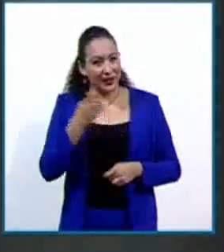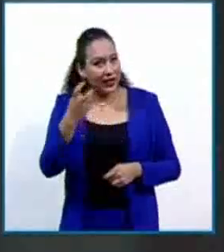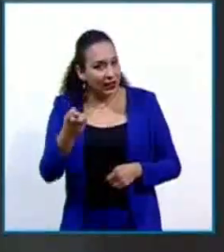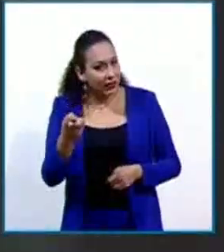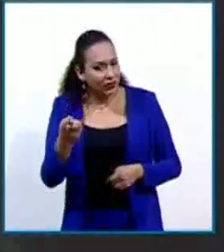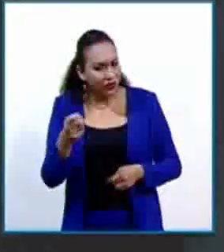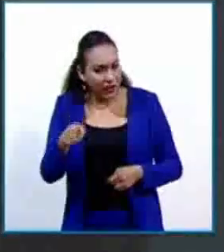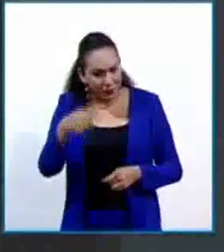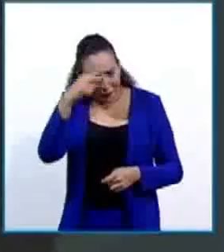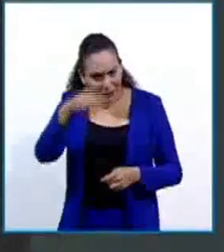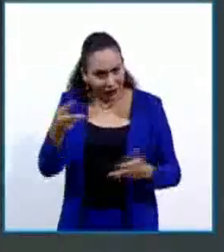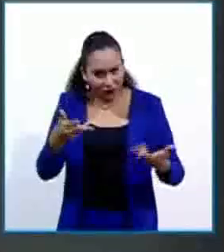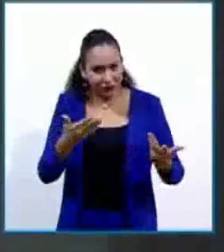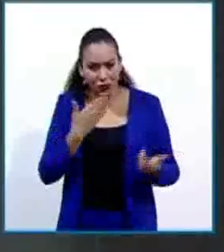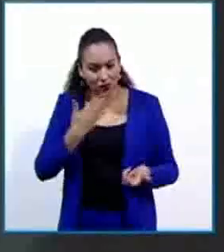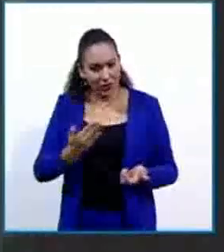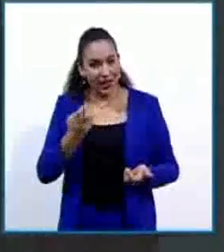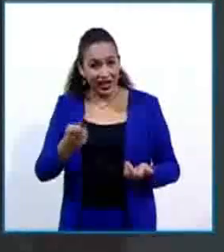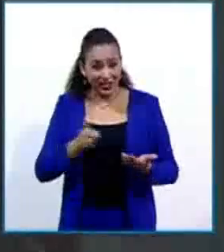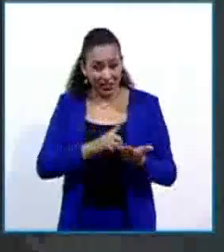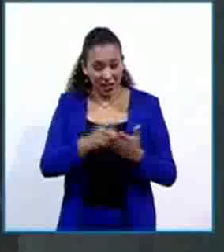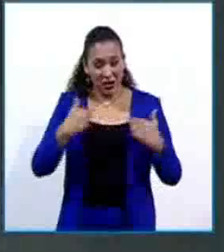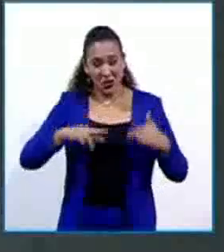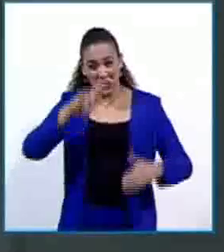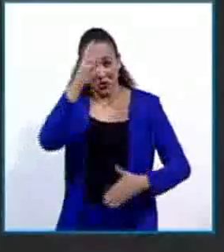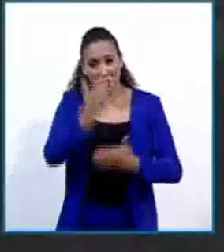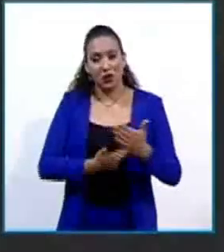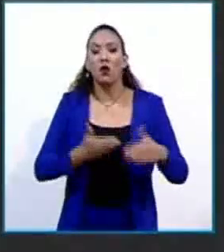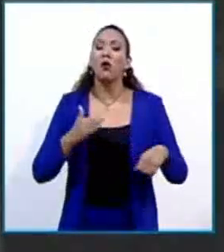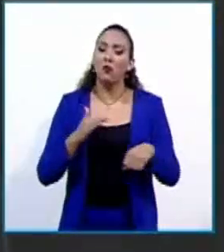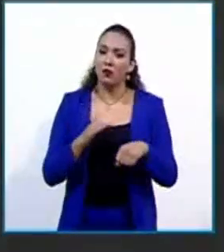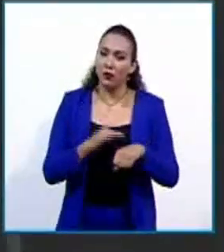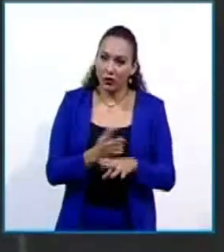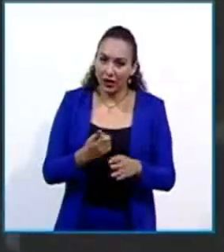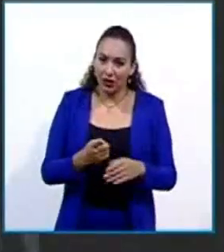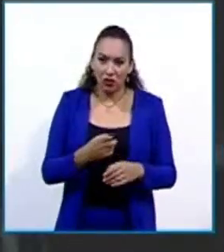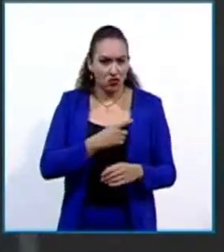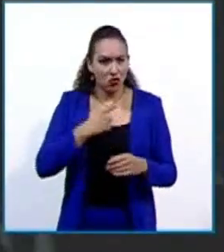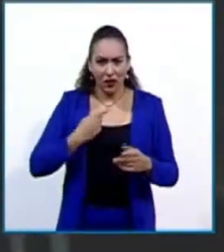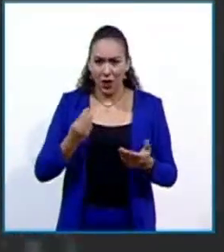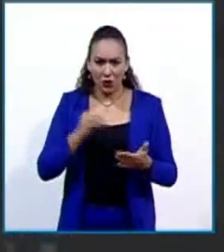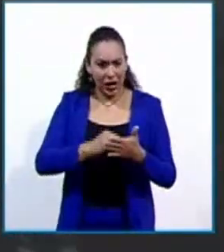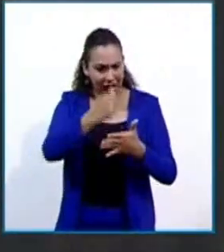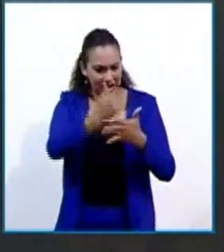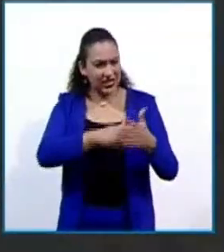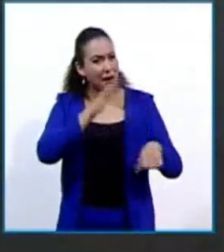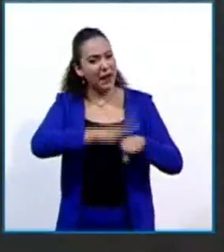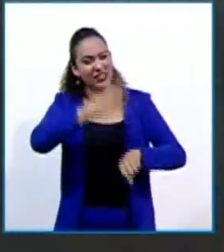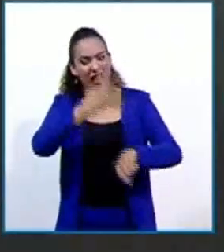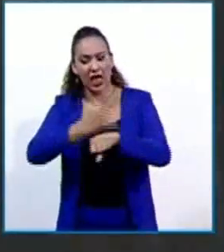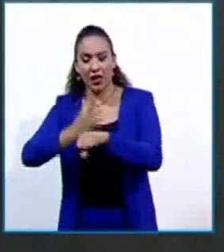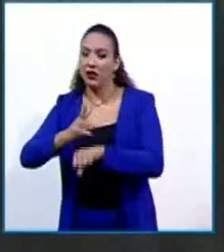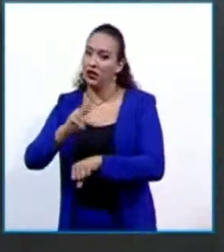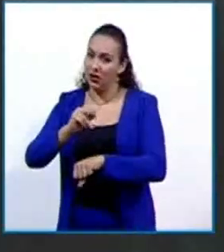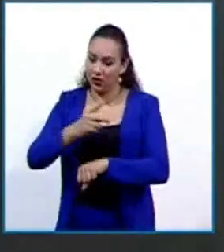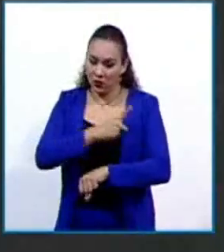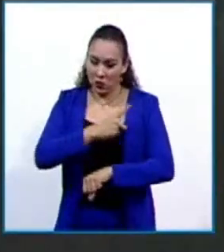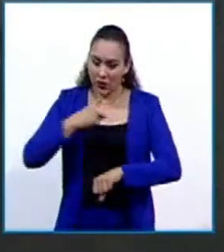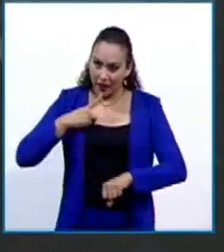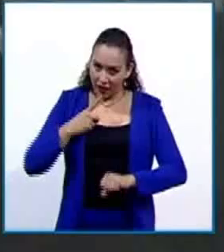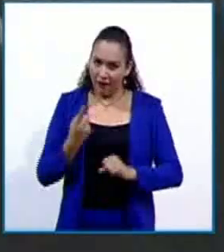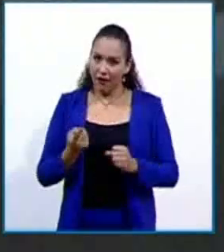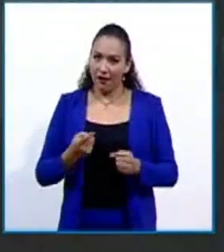de derechos humanos, precisándose que lejos de ampliarse y endurecerse, debe eliminarse del marco normativo